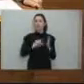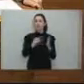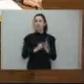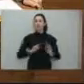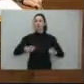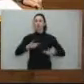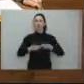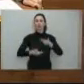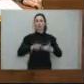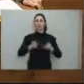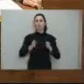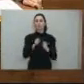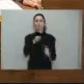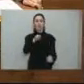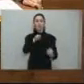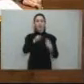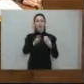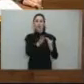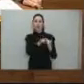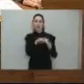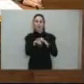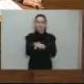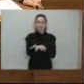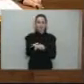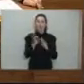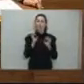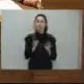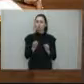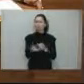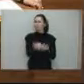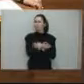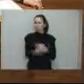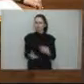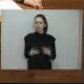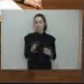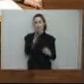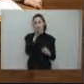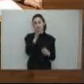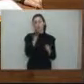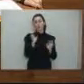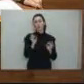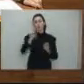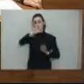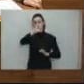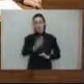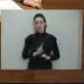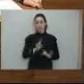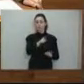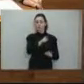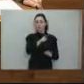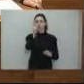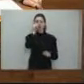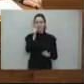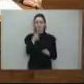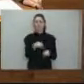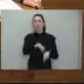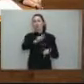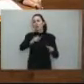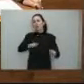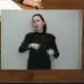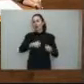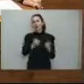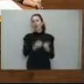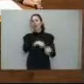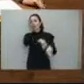obras de acceso que garanticen que se impidan en Oviedo y en Mieres los colapsos de tráfico y de